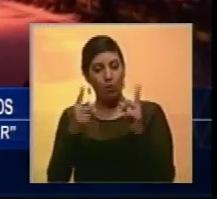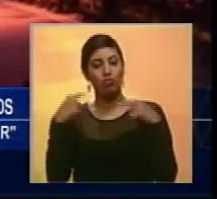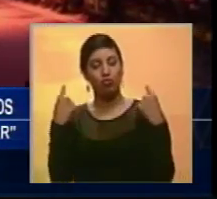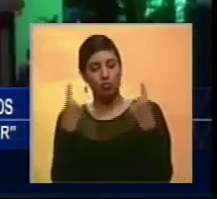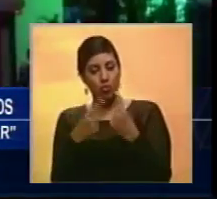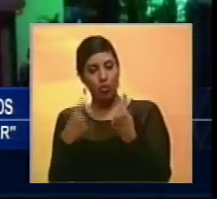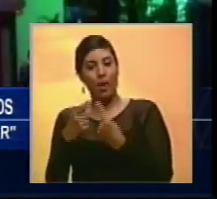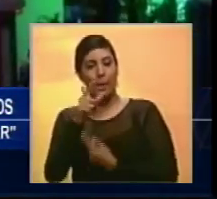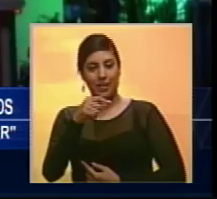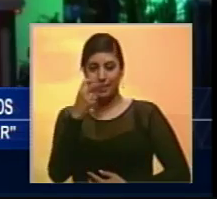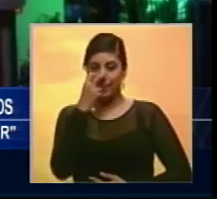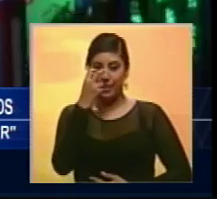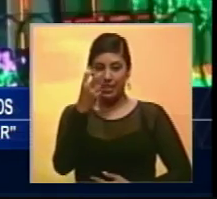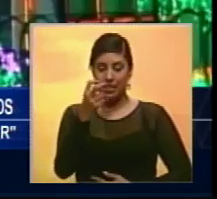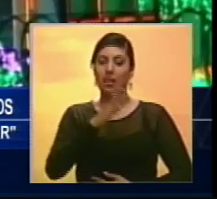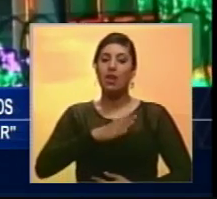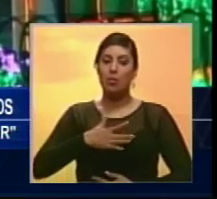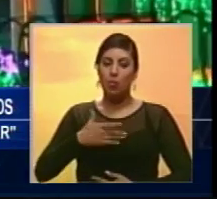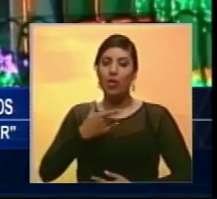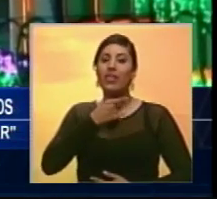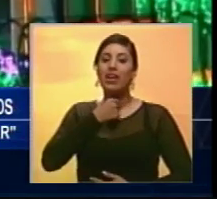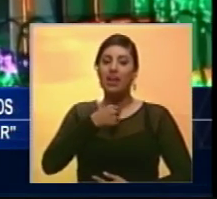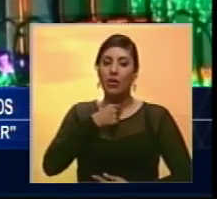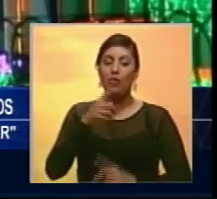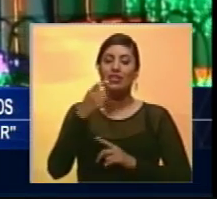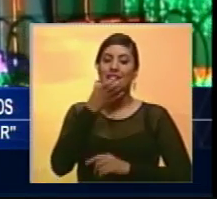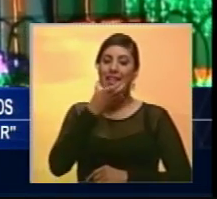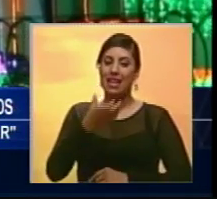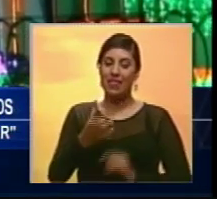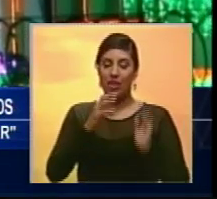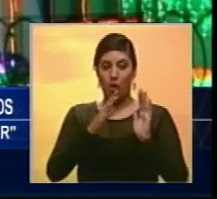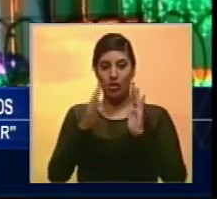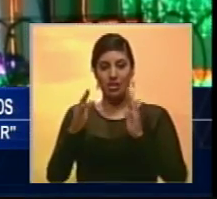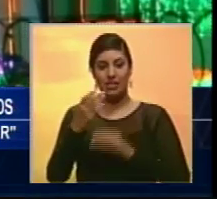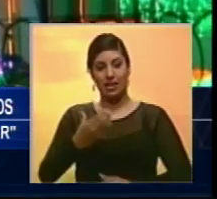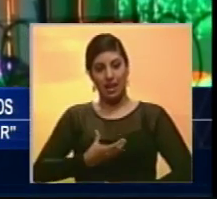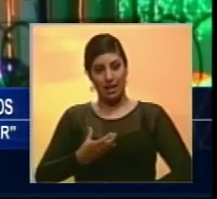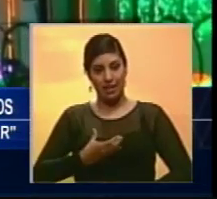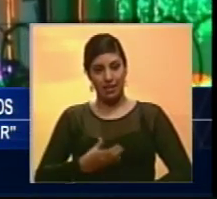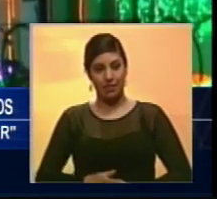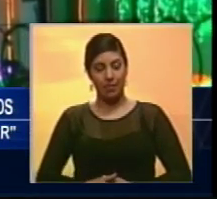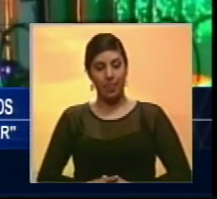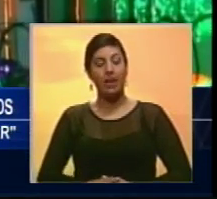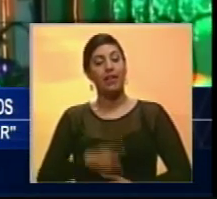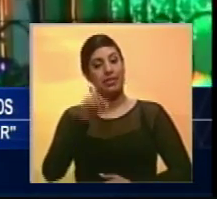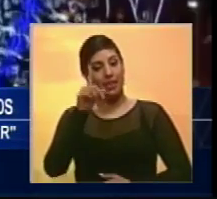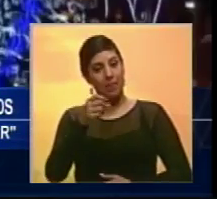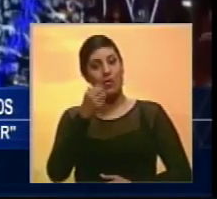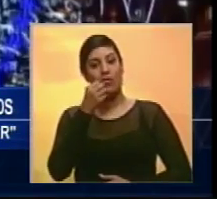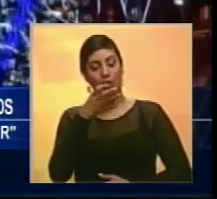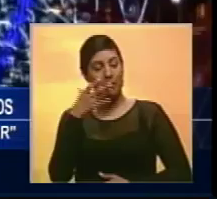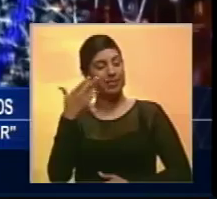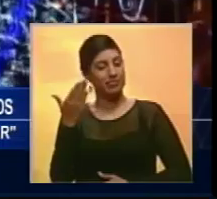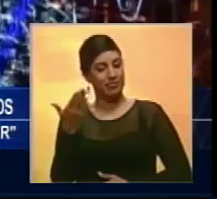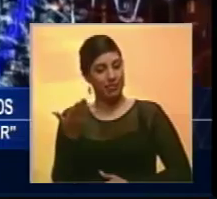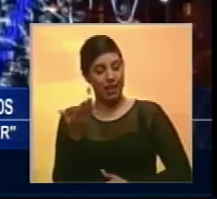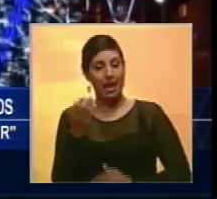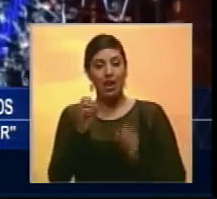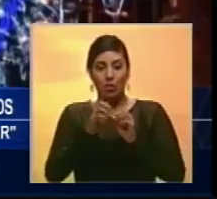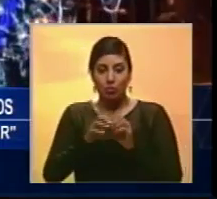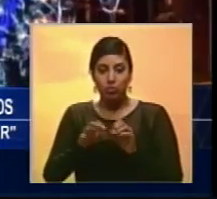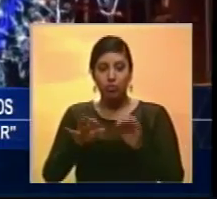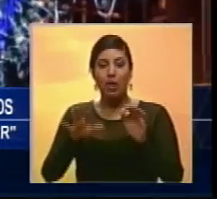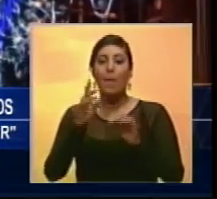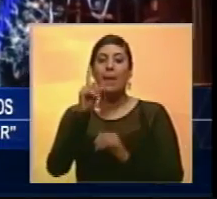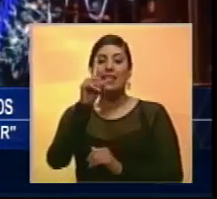lugares donde los visitantes podrán apreciar la decoración navideña organizada por la alcaldía. De igual forma, Marín destacó el despliegue de más